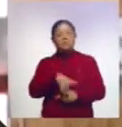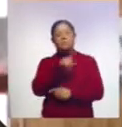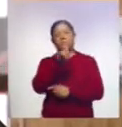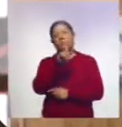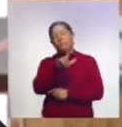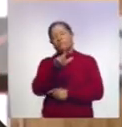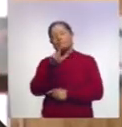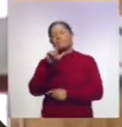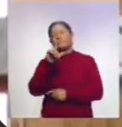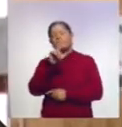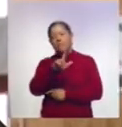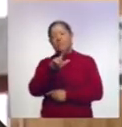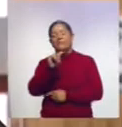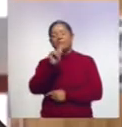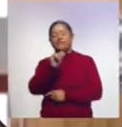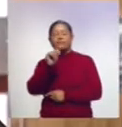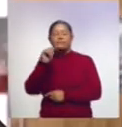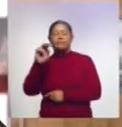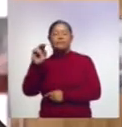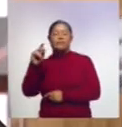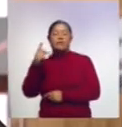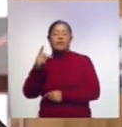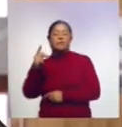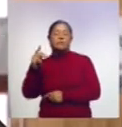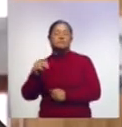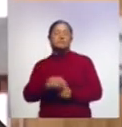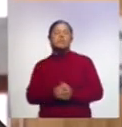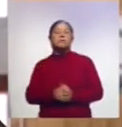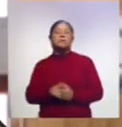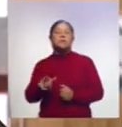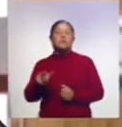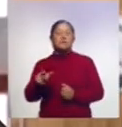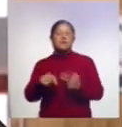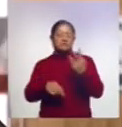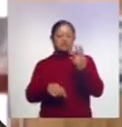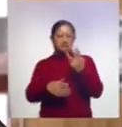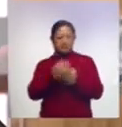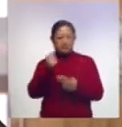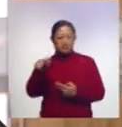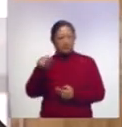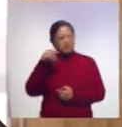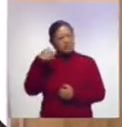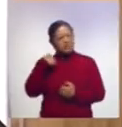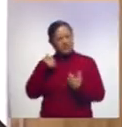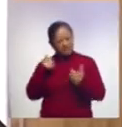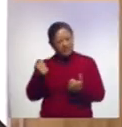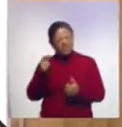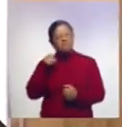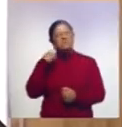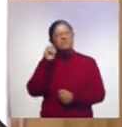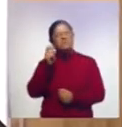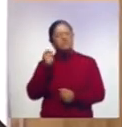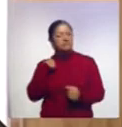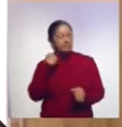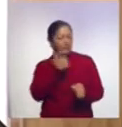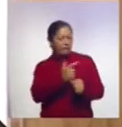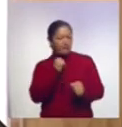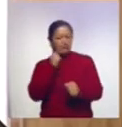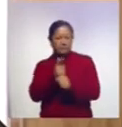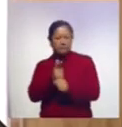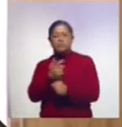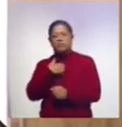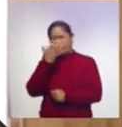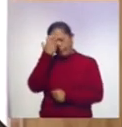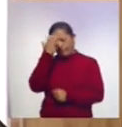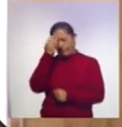linfomas, retinoblastoma. Y pues en general la idea es concientizar a los padres acerca de la detección oportuna, o sea, conociendo a nuestros